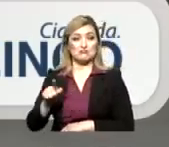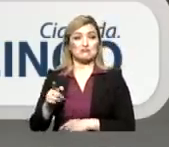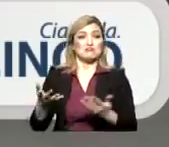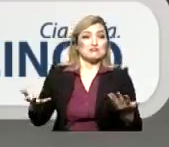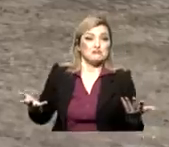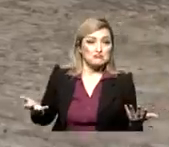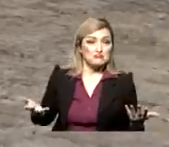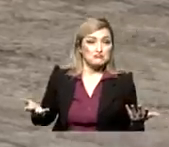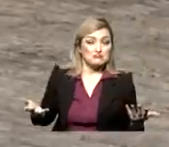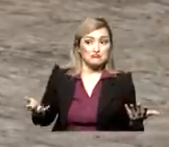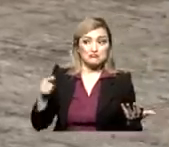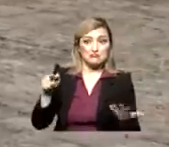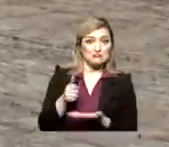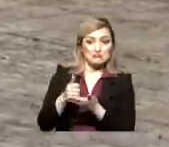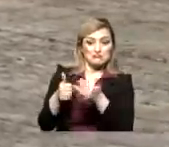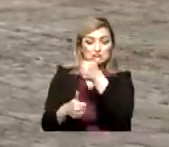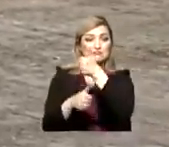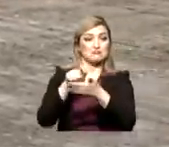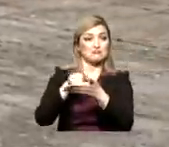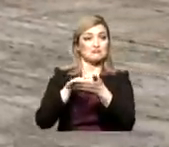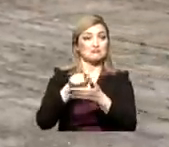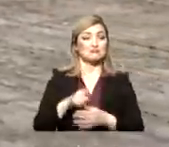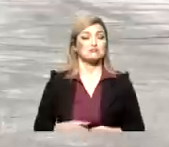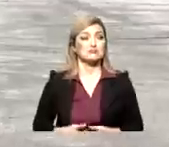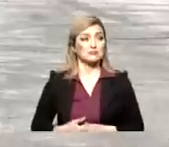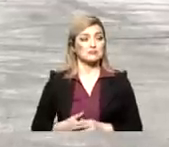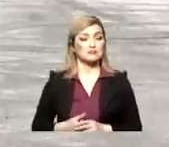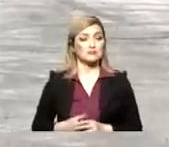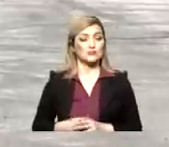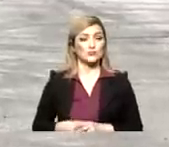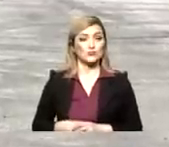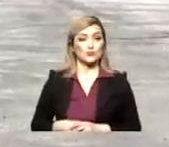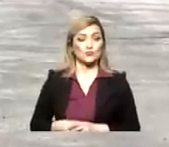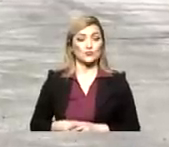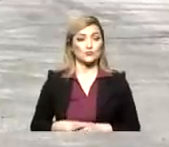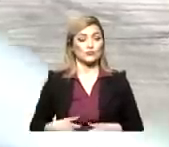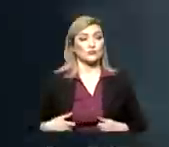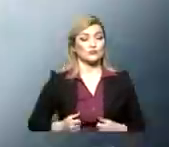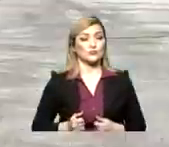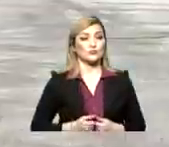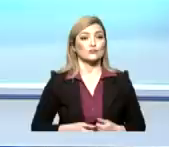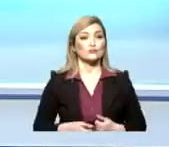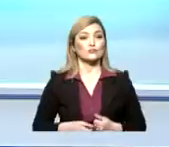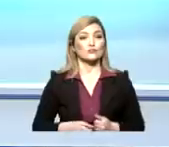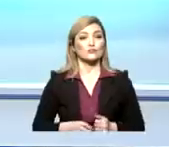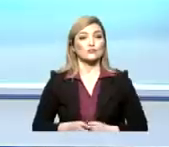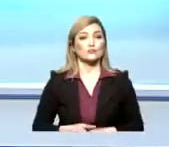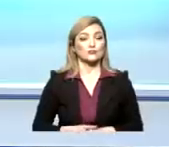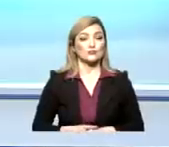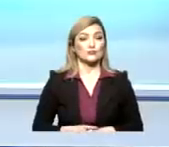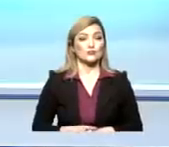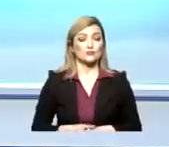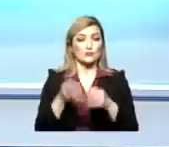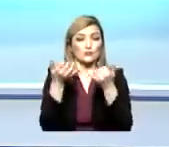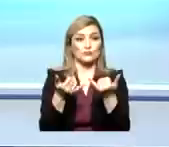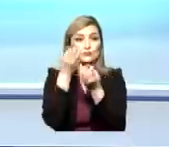del ISFA y los beneficiarios de los contratos. En Quito, Fausto Yepes, 24 horas. Ahora